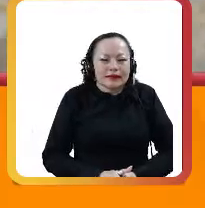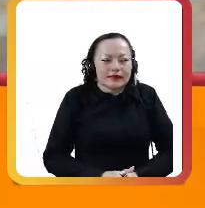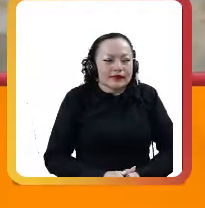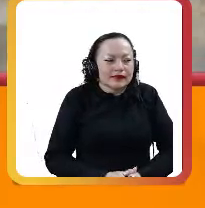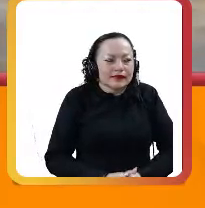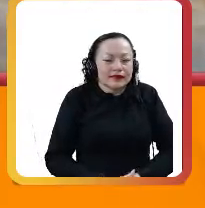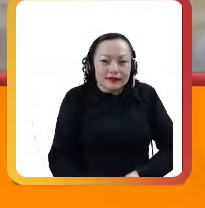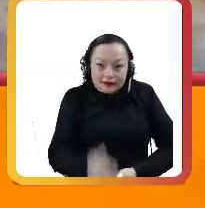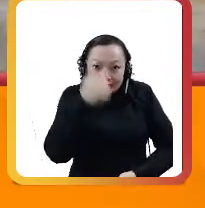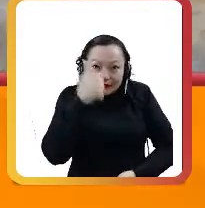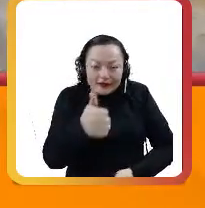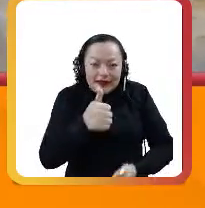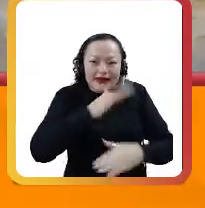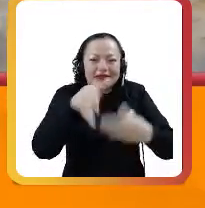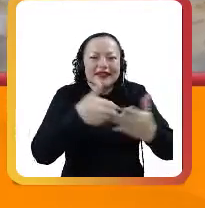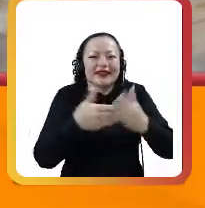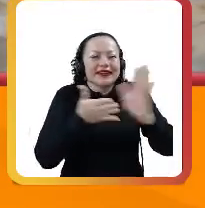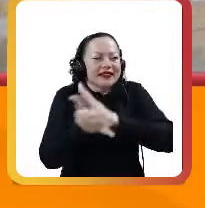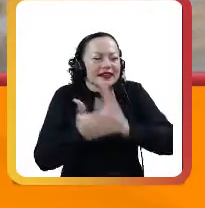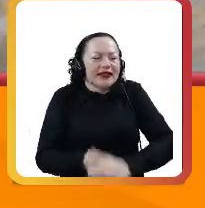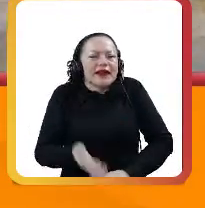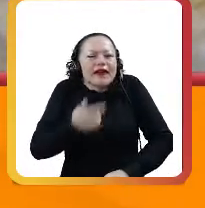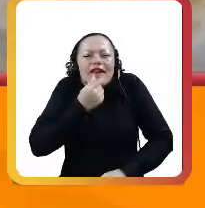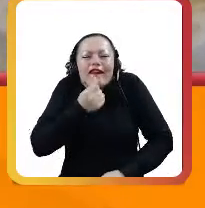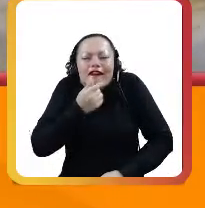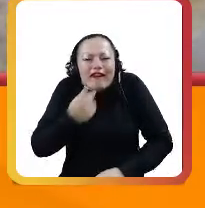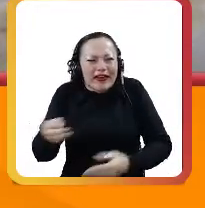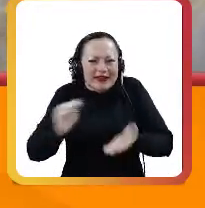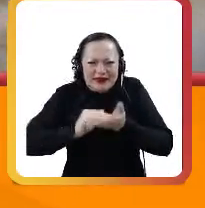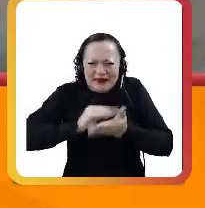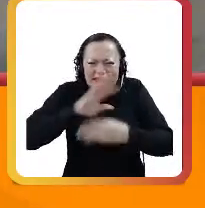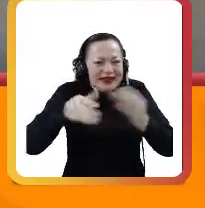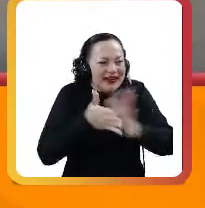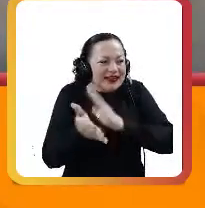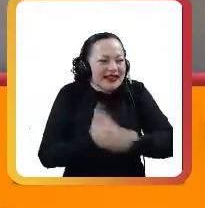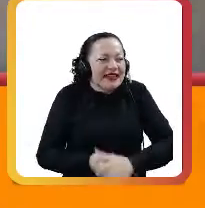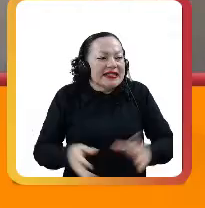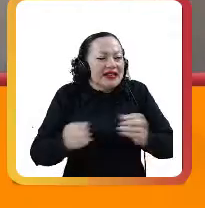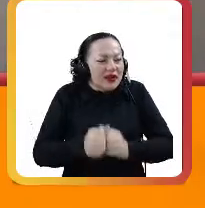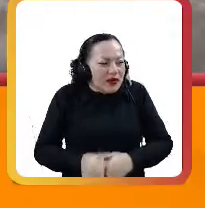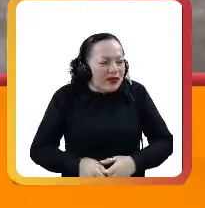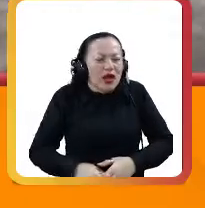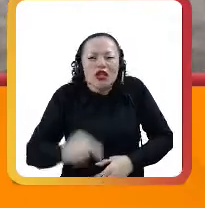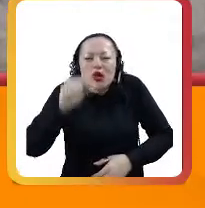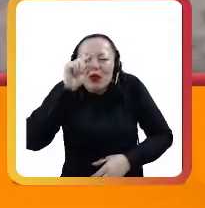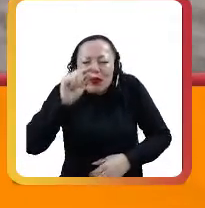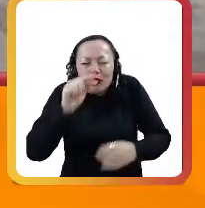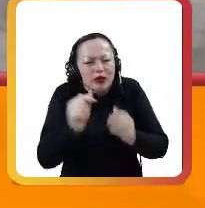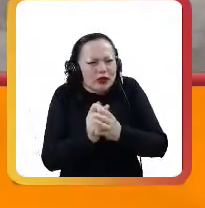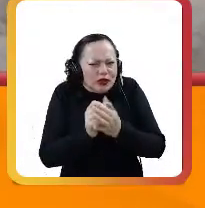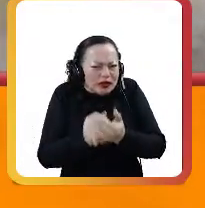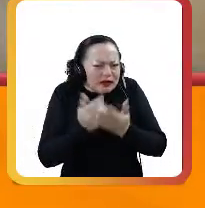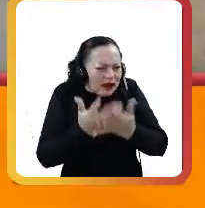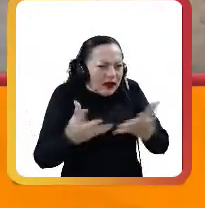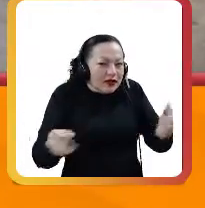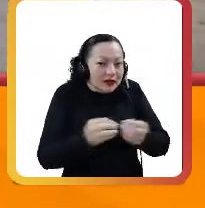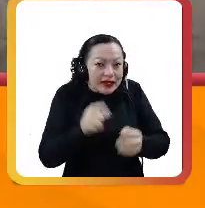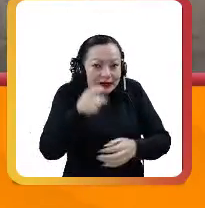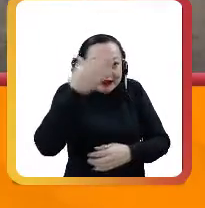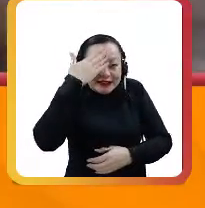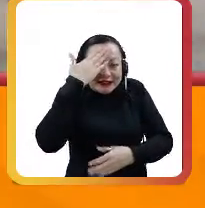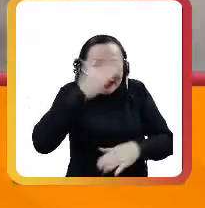Ahí muy está, bien, está. Es muy fácil la receta y además necesitamos de muy poquitos ingredientes. Ya sabemos,